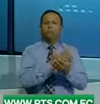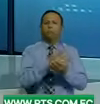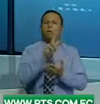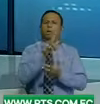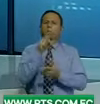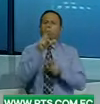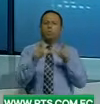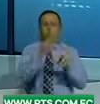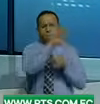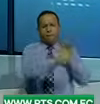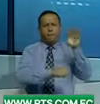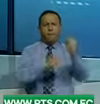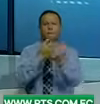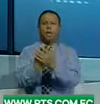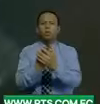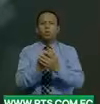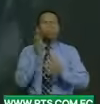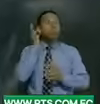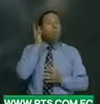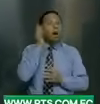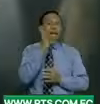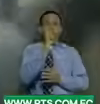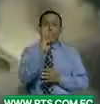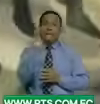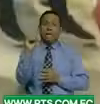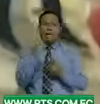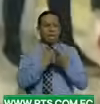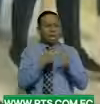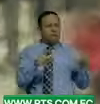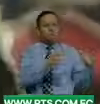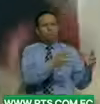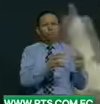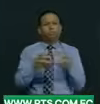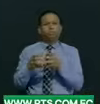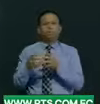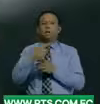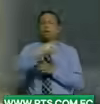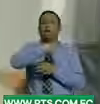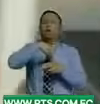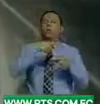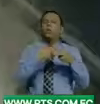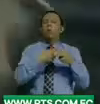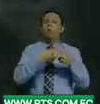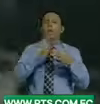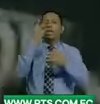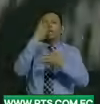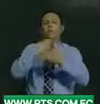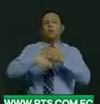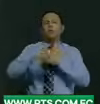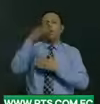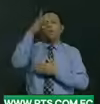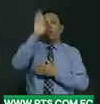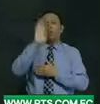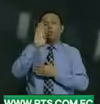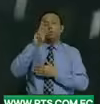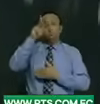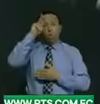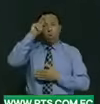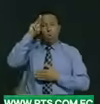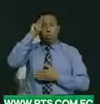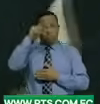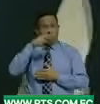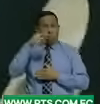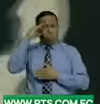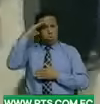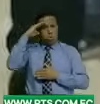60 mujeres. Se apodaban los Hijos de Dios y eran buscados por la policía de Perú por los delitos de trata de